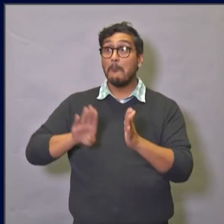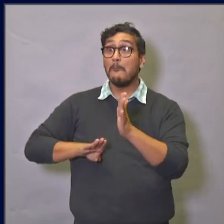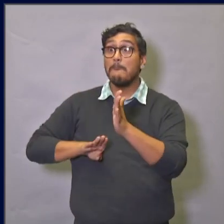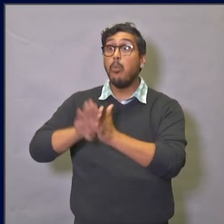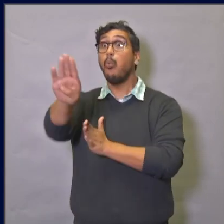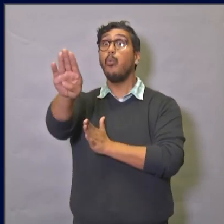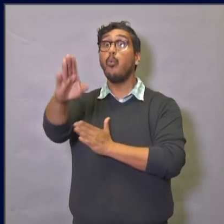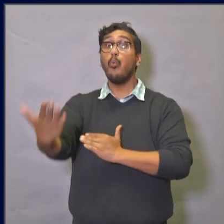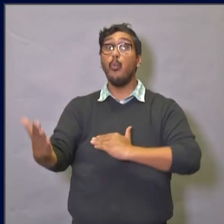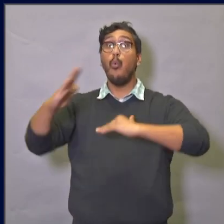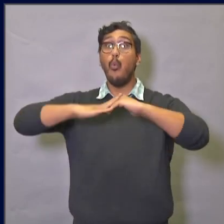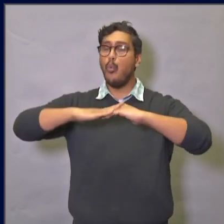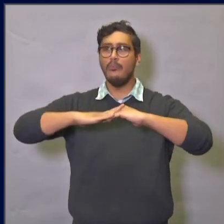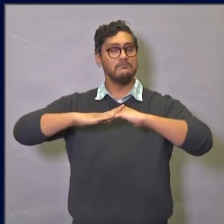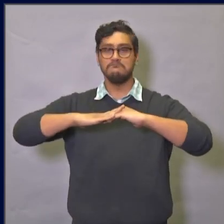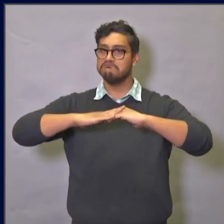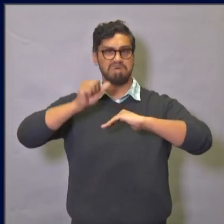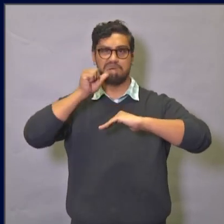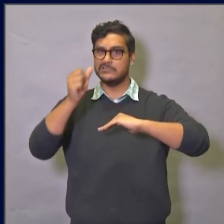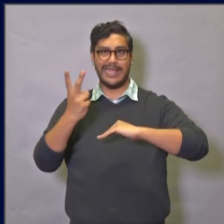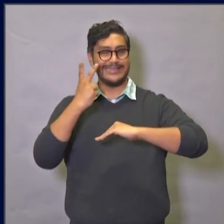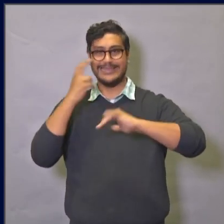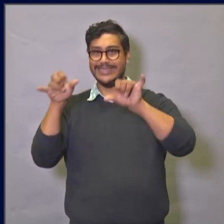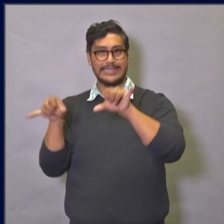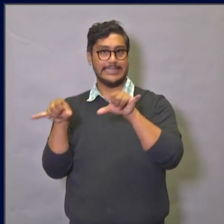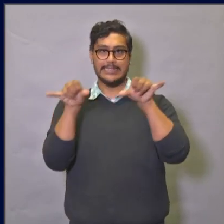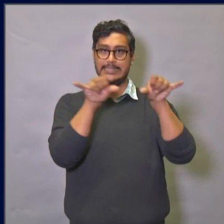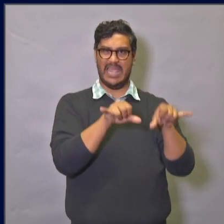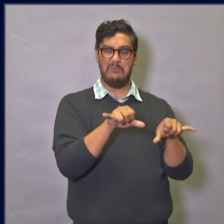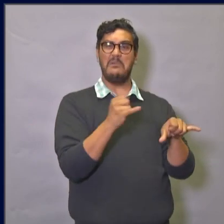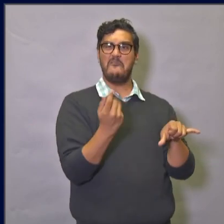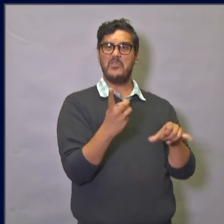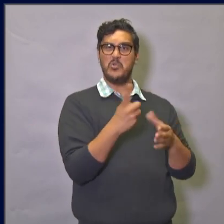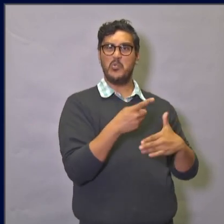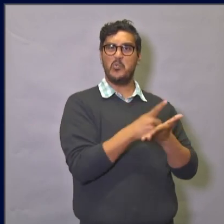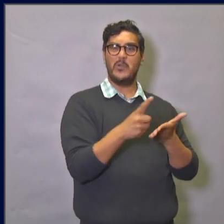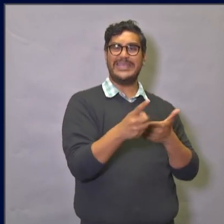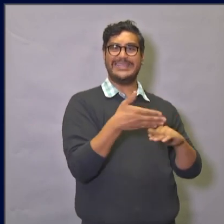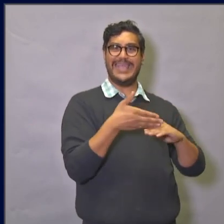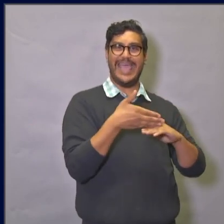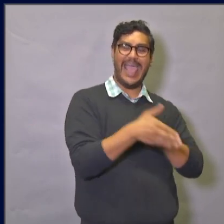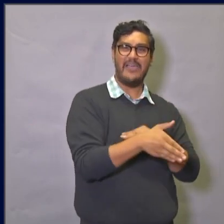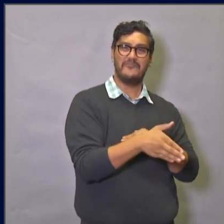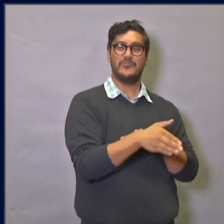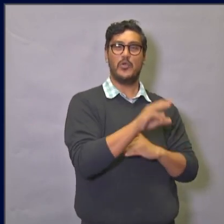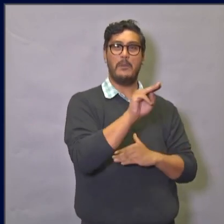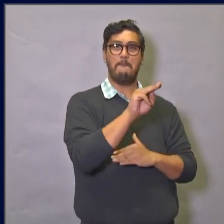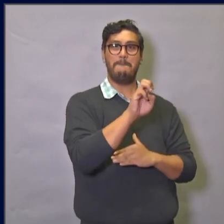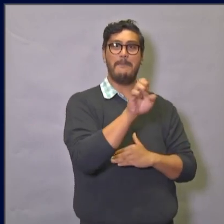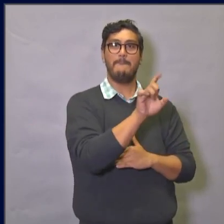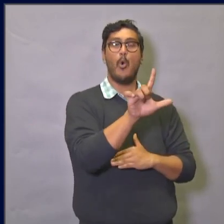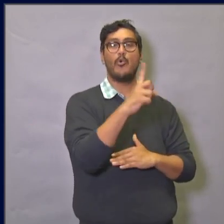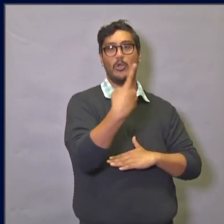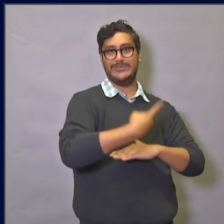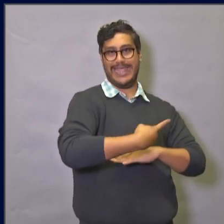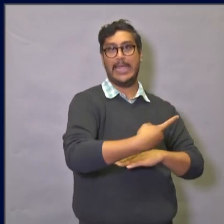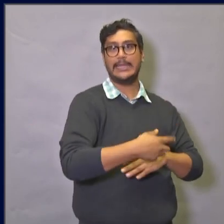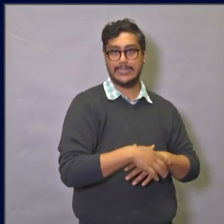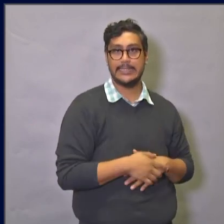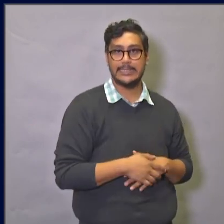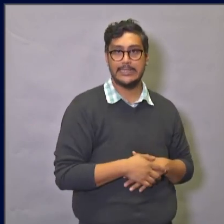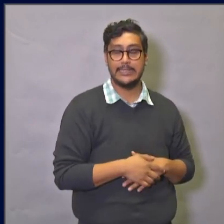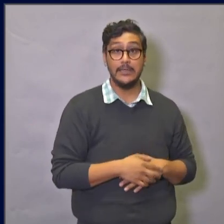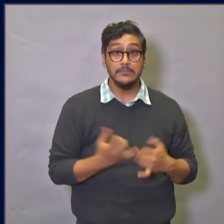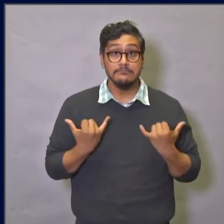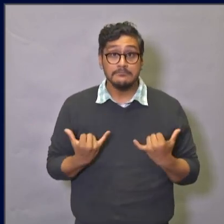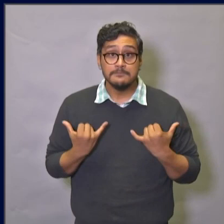aumento en los casos similares a lo que vimos unas semanas después del Día de los Caídos. Nuestro promedio actual de